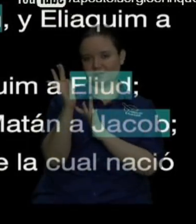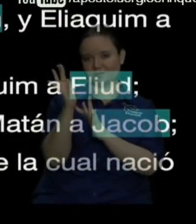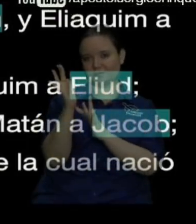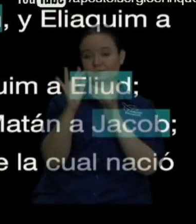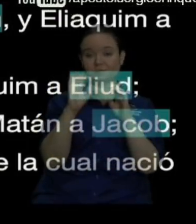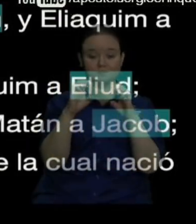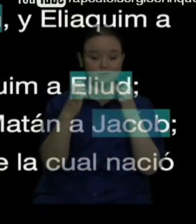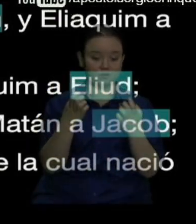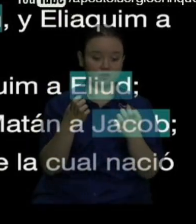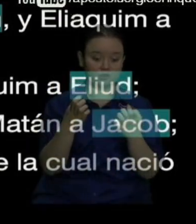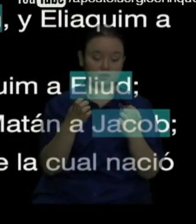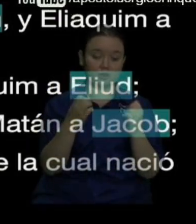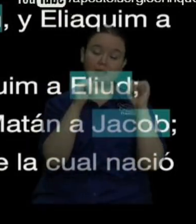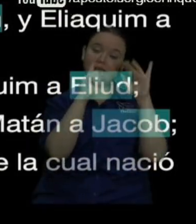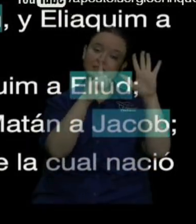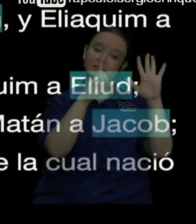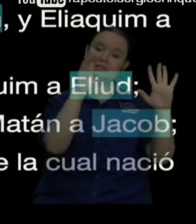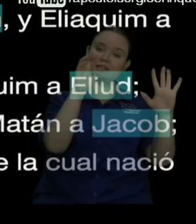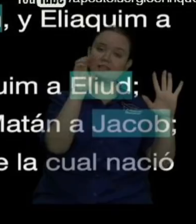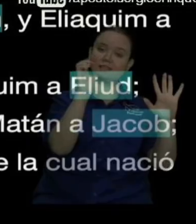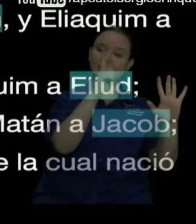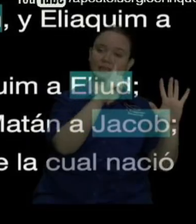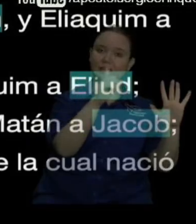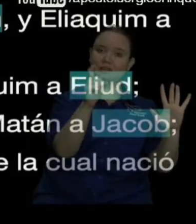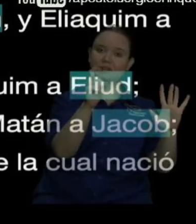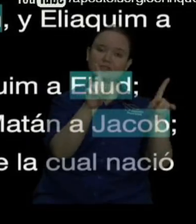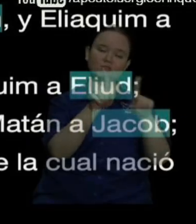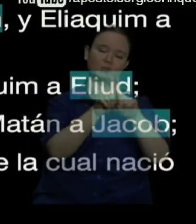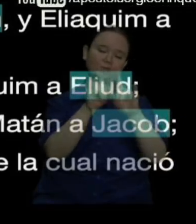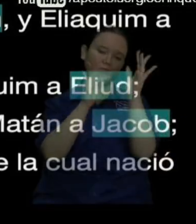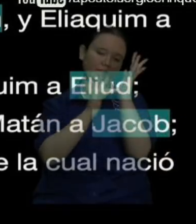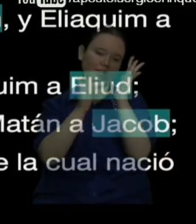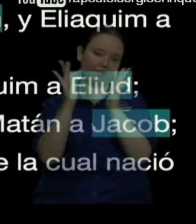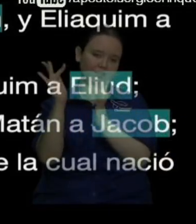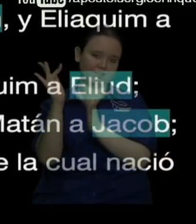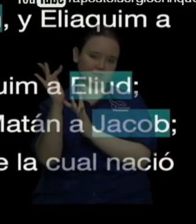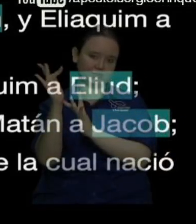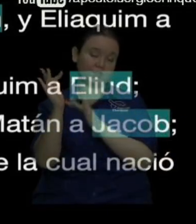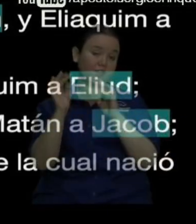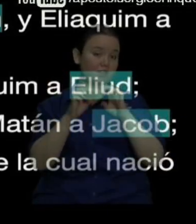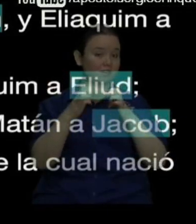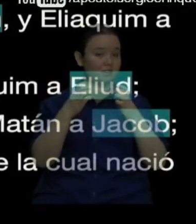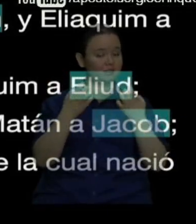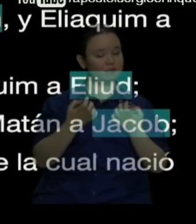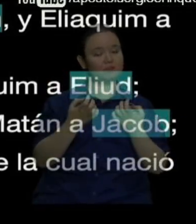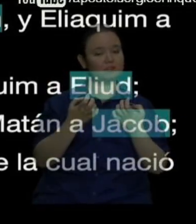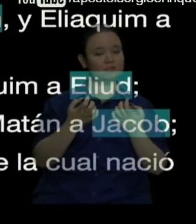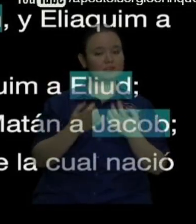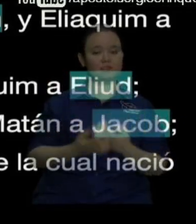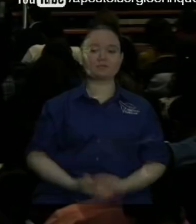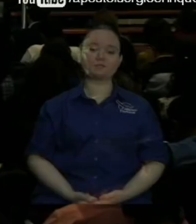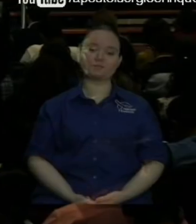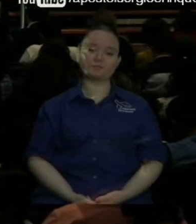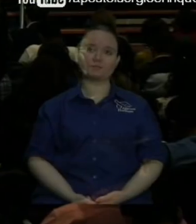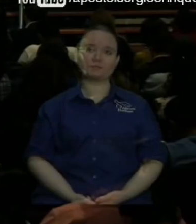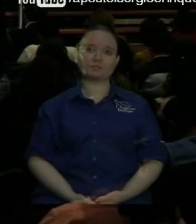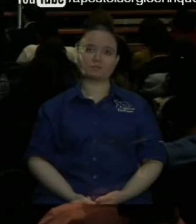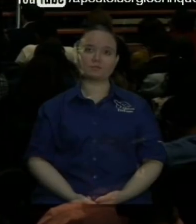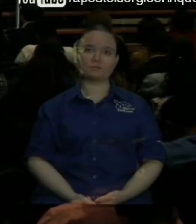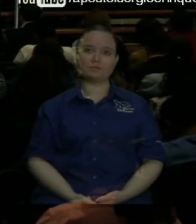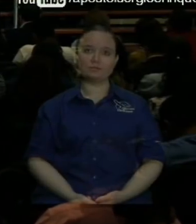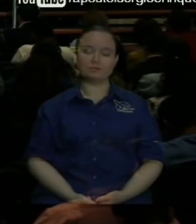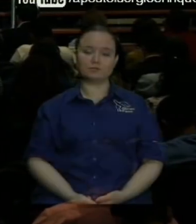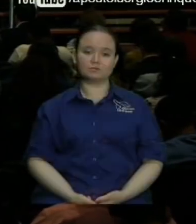Jesús es la 60 generación. Fíjate, quiere decir que no nació en nuestro Salvador, no nació que